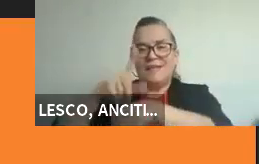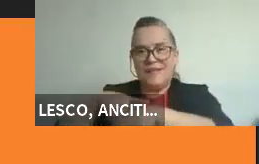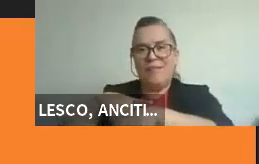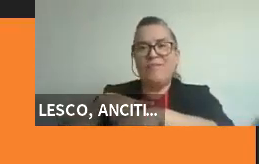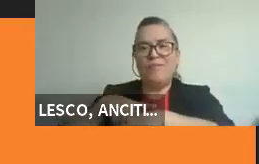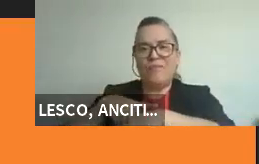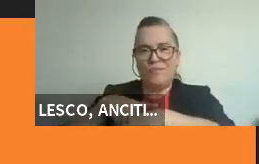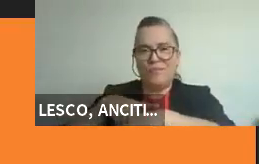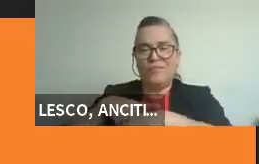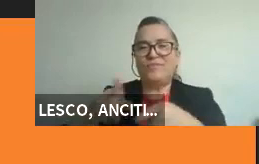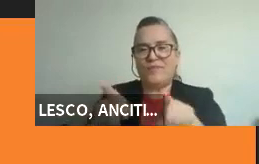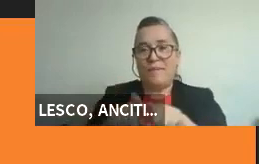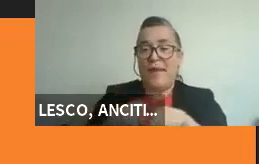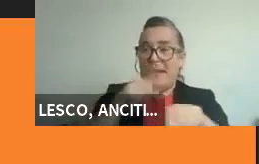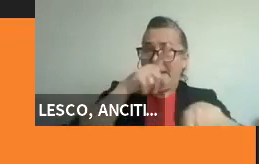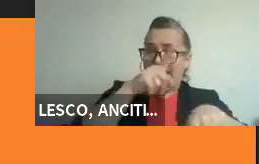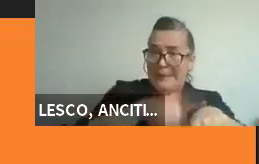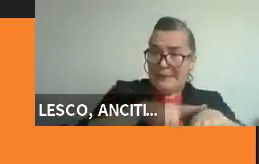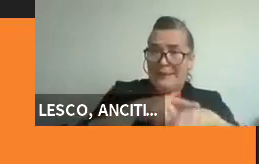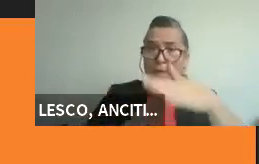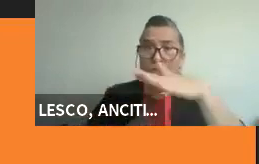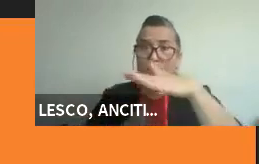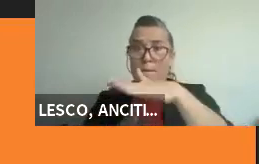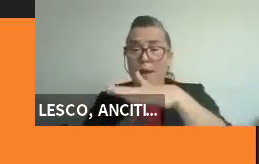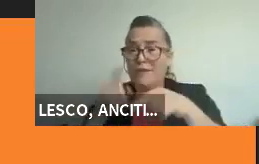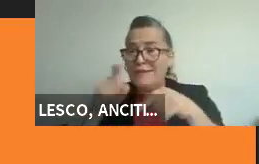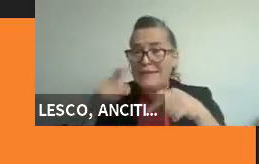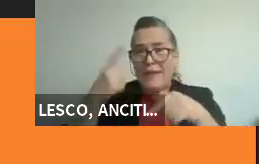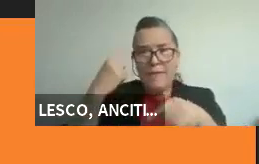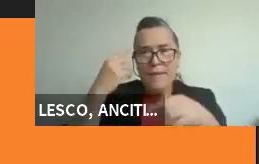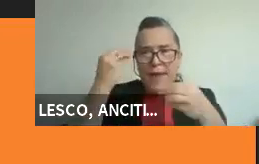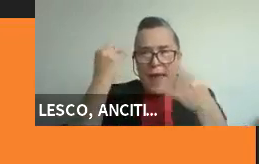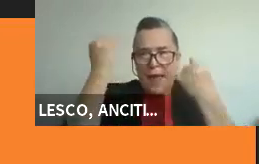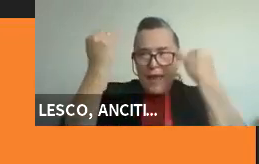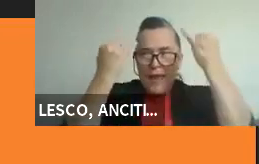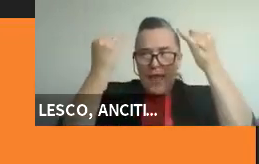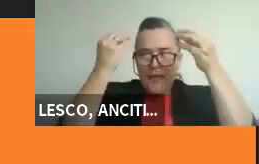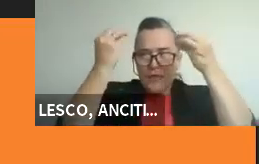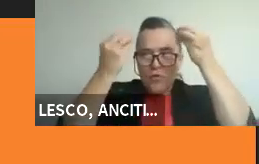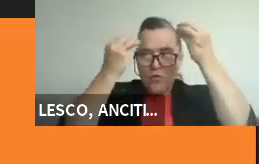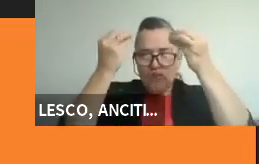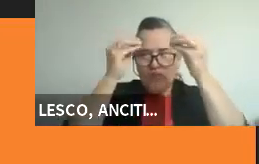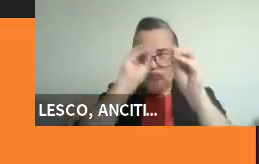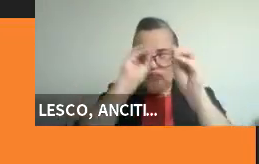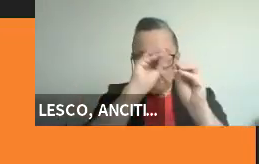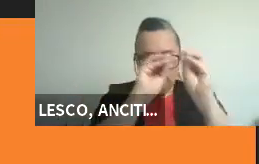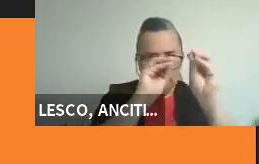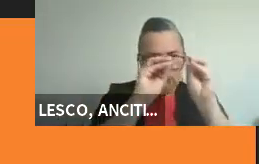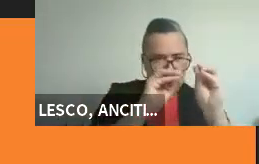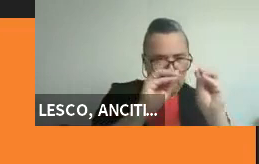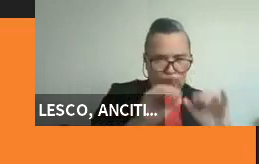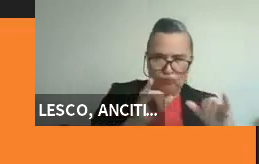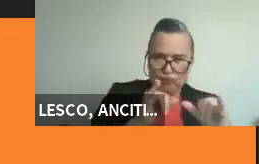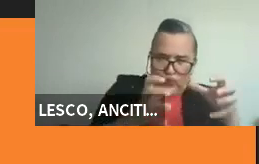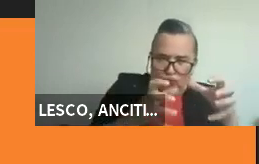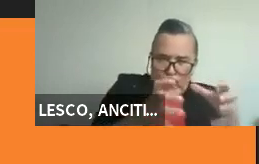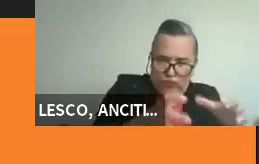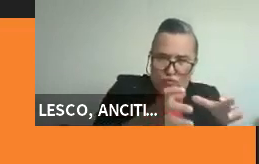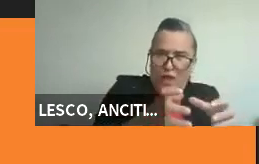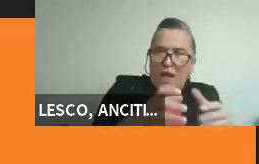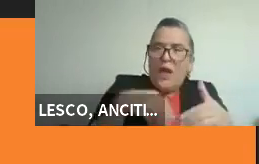el tiempo y la pausa necesarios para elaborar las ideas para sedimentar las para compartirlas con otros y otras colegas